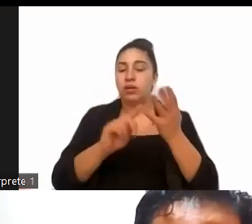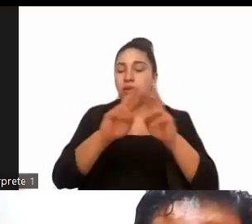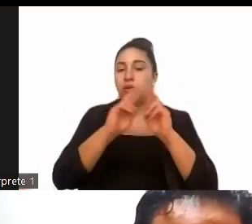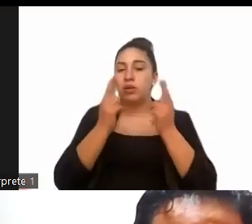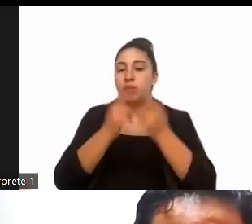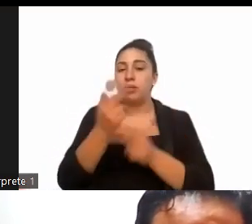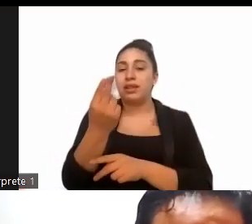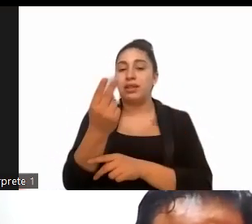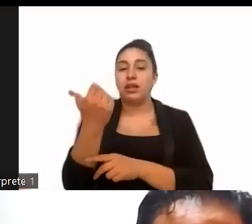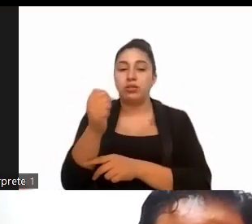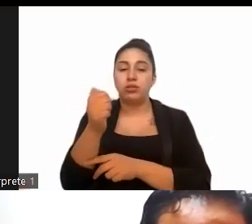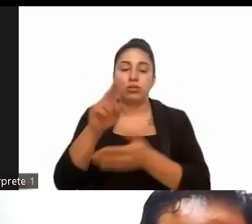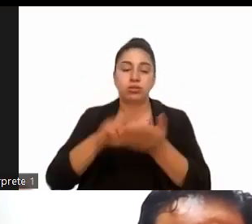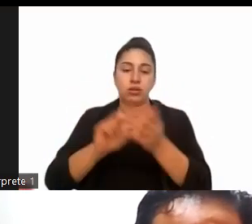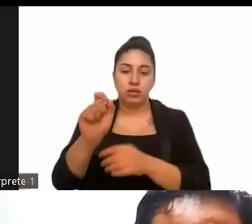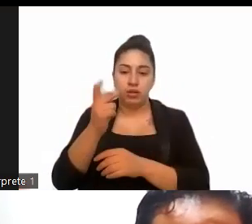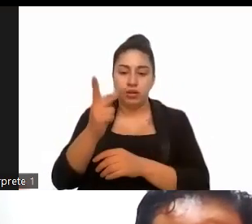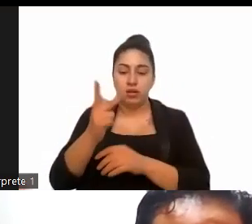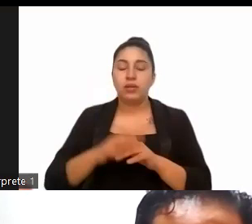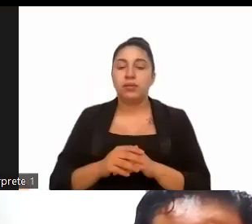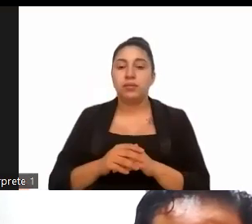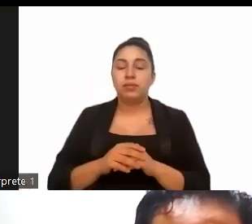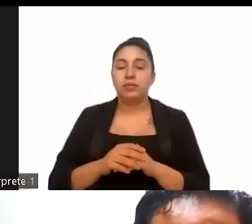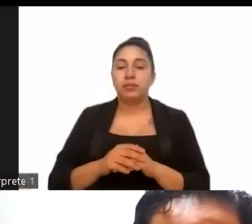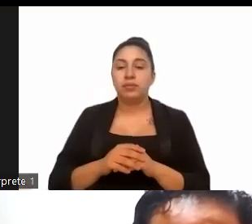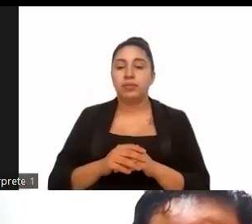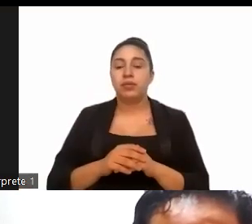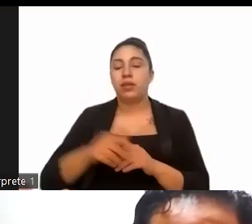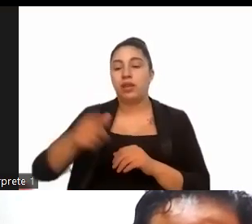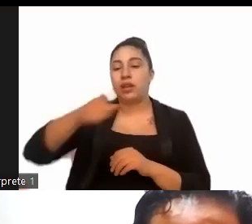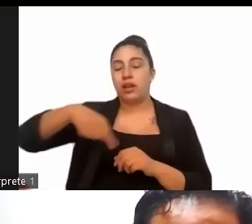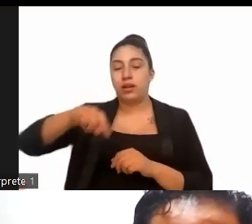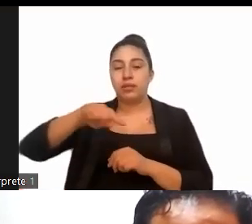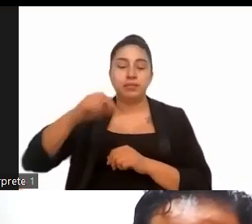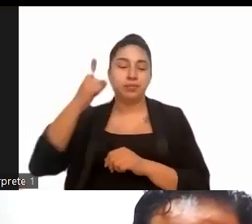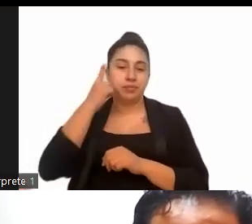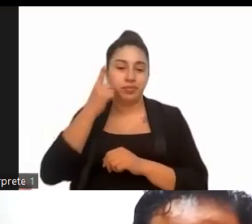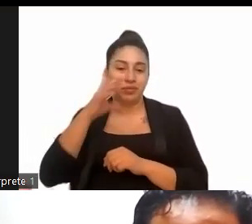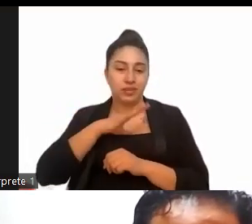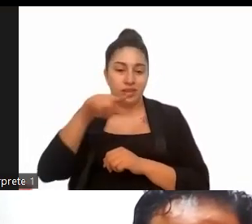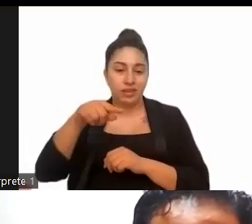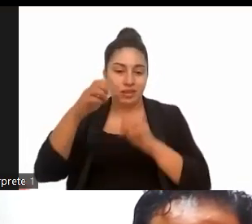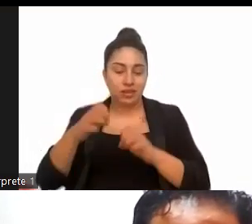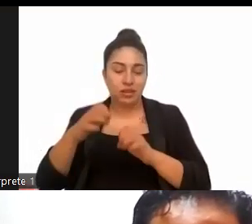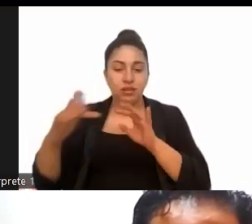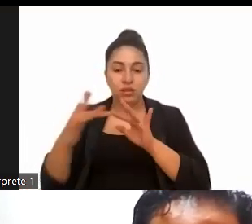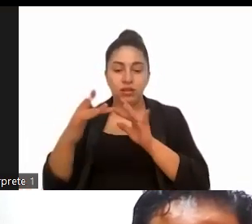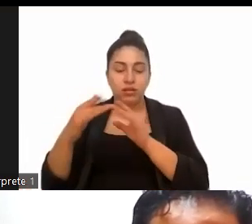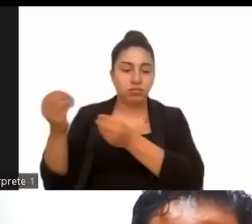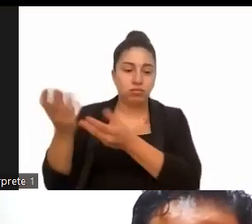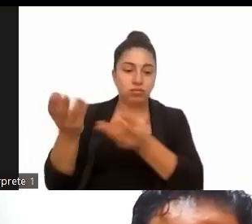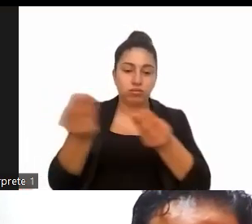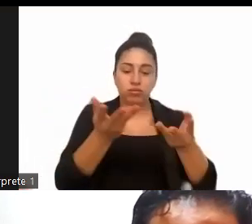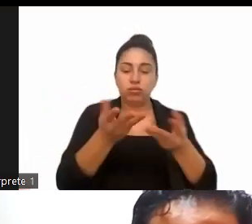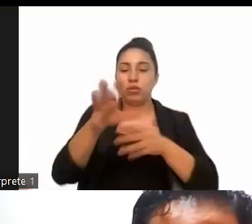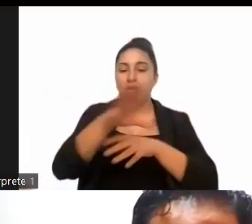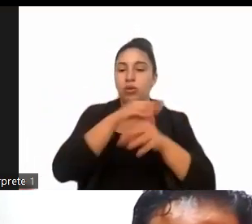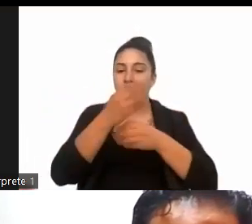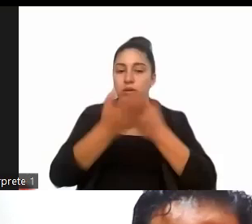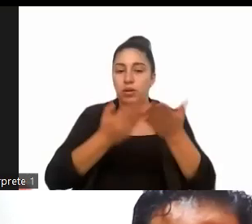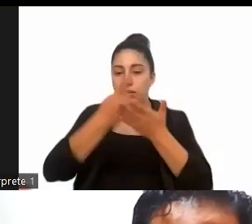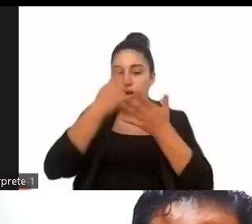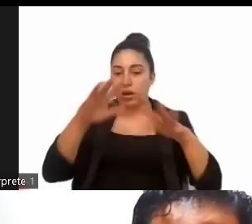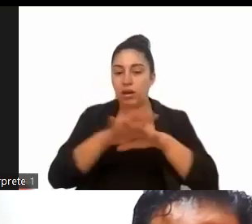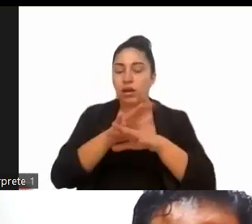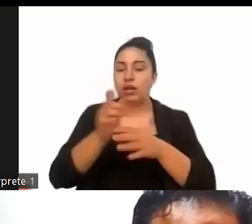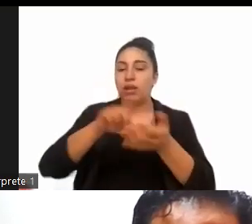agosto de 2022. Mediante cada una de estas reuniones, las personas asistentes presentes hicieron las aportaciones necesarias para modificar el manual, llegando al